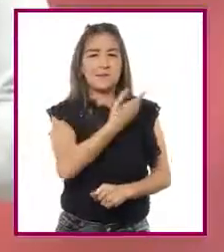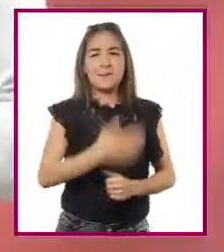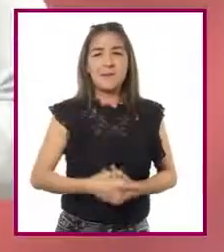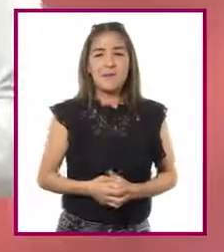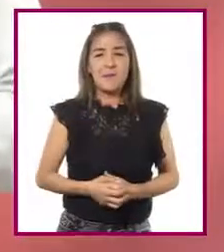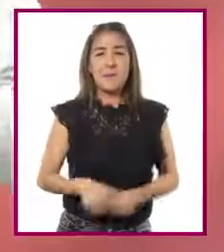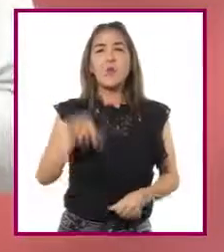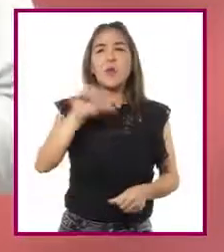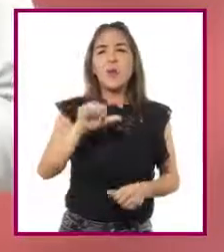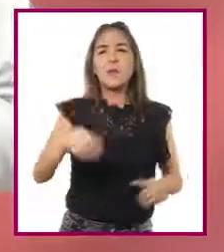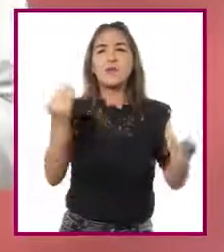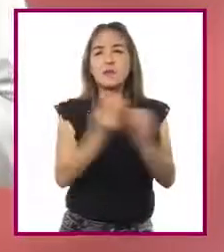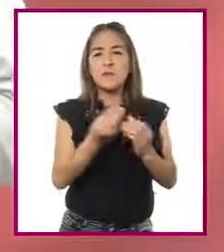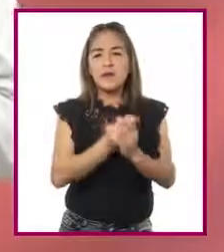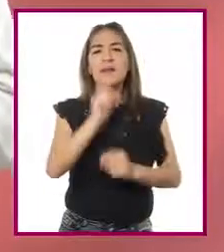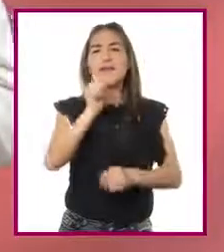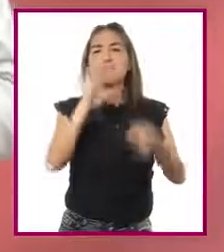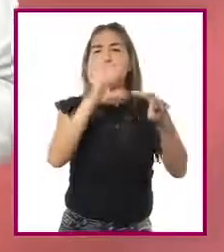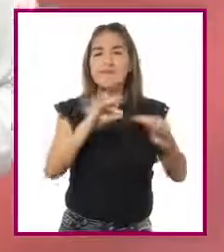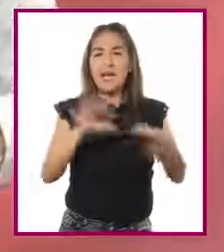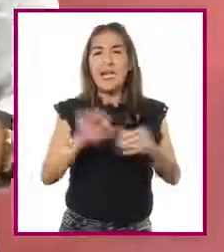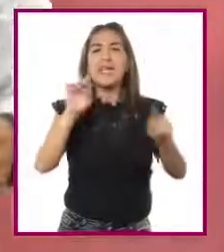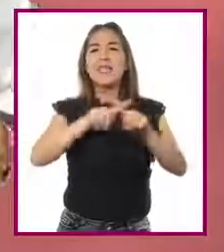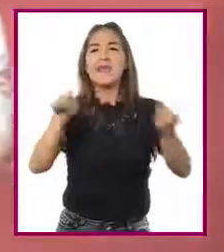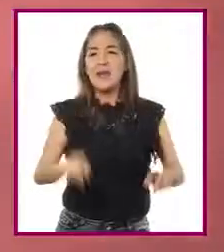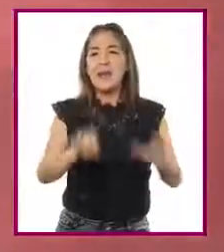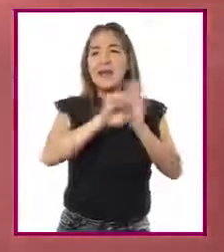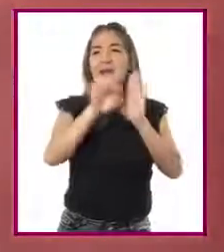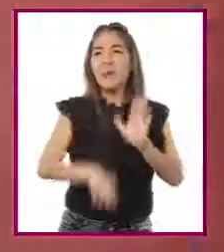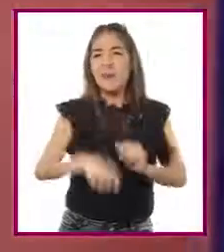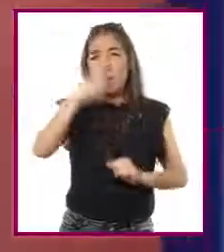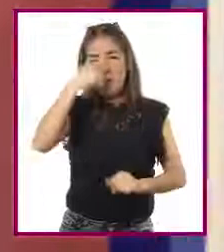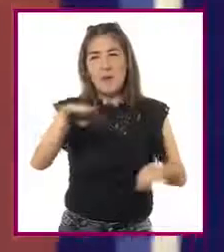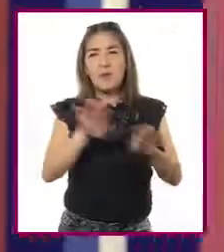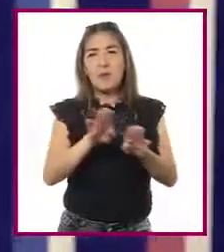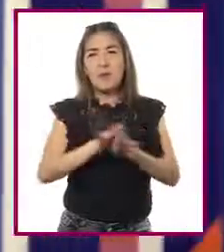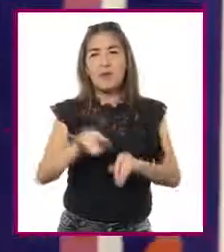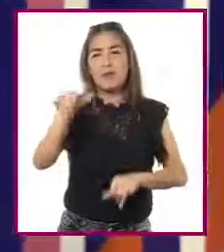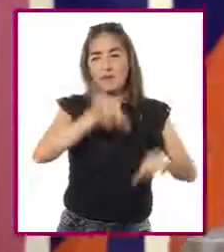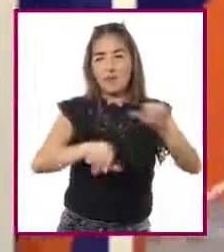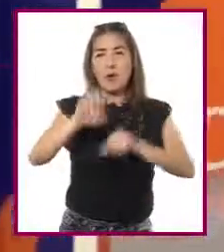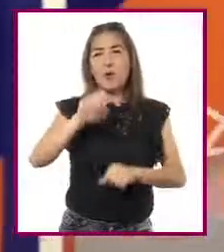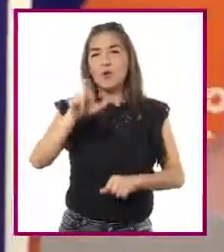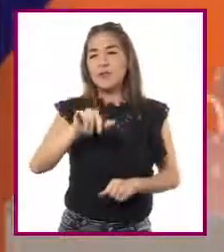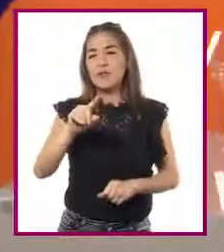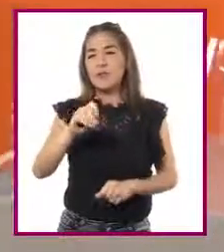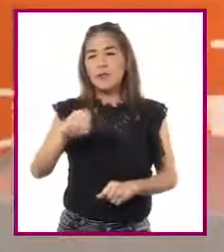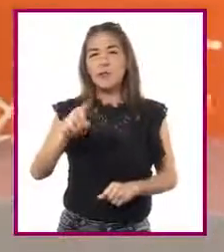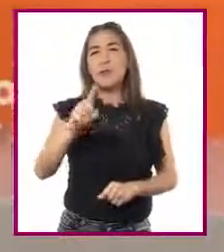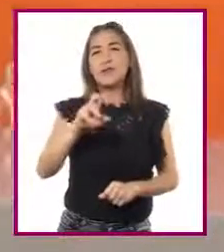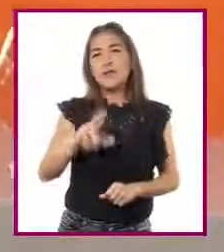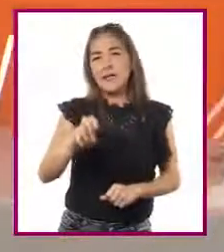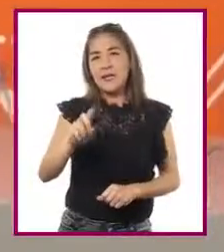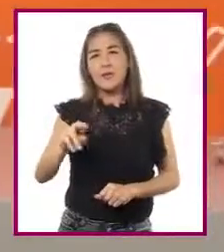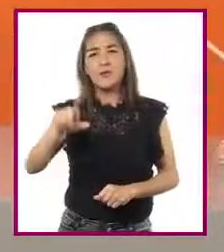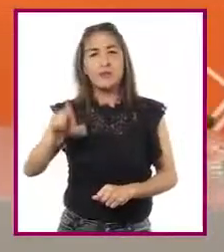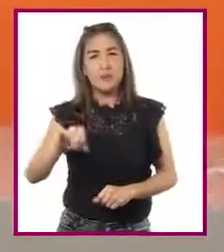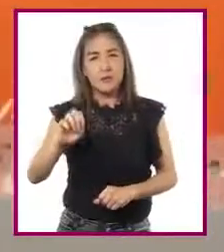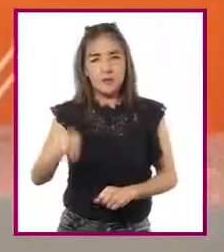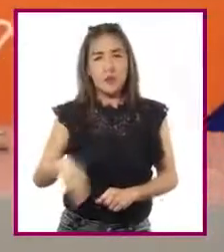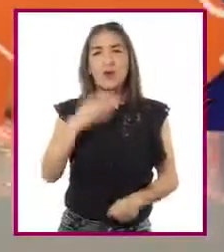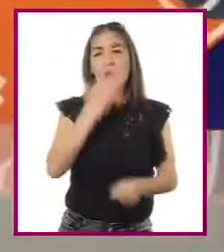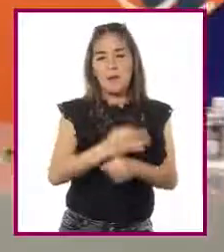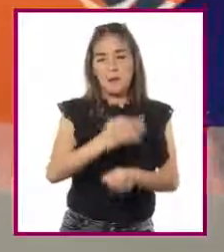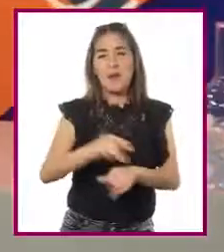Durante la sesión se han mencionado diferentes ejemplos de reacciones de óxido-reducción, pero ¿qué les parece si ahora hacemos